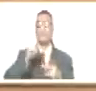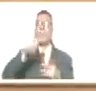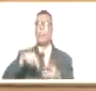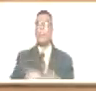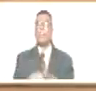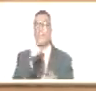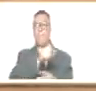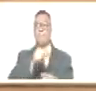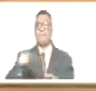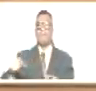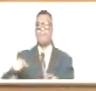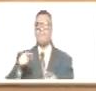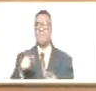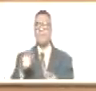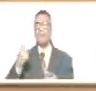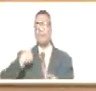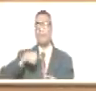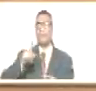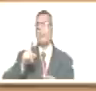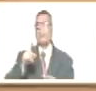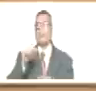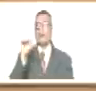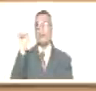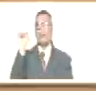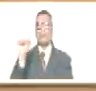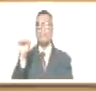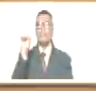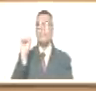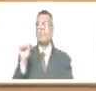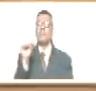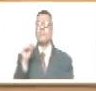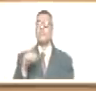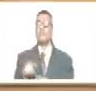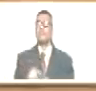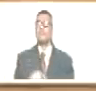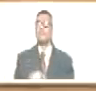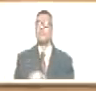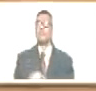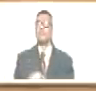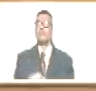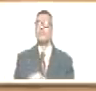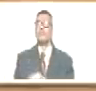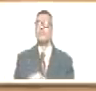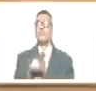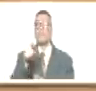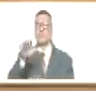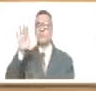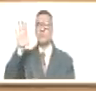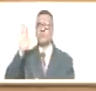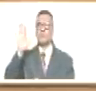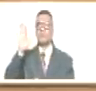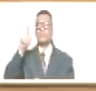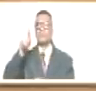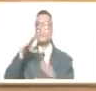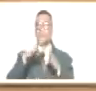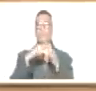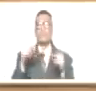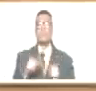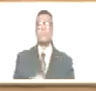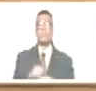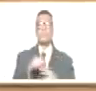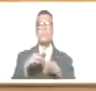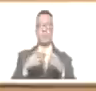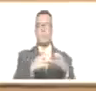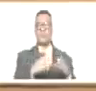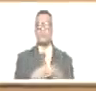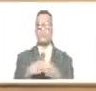son portadores de trastorno del espectro autista, nos comprometimos con todos los conglomerados, con todas las